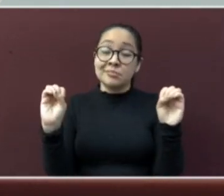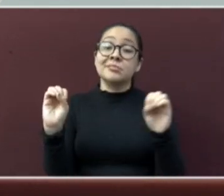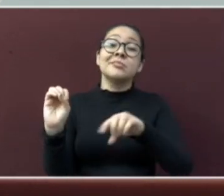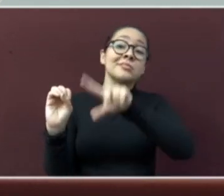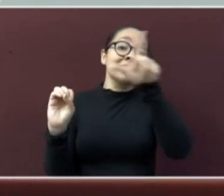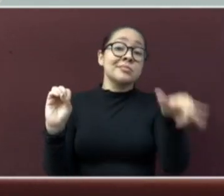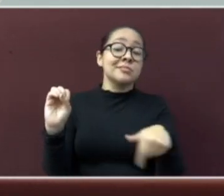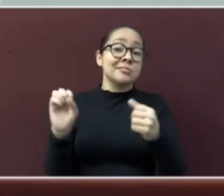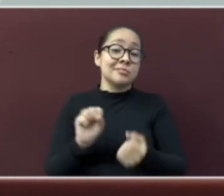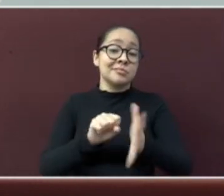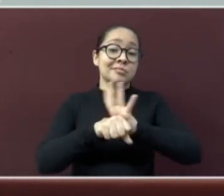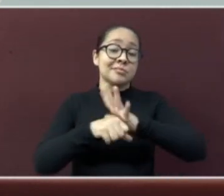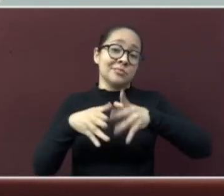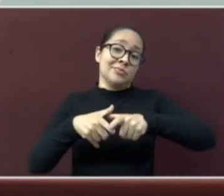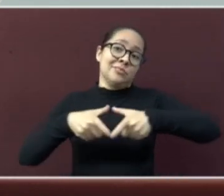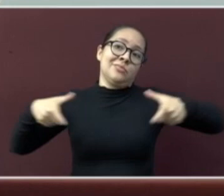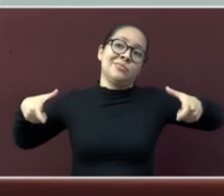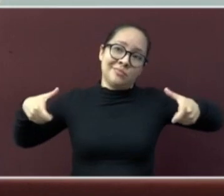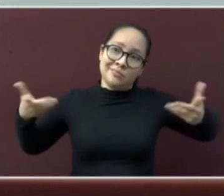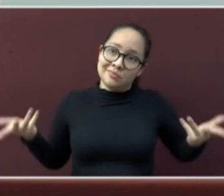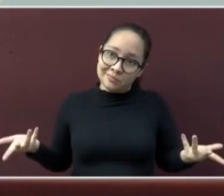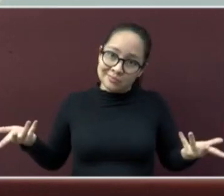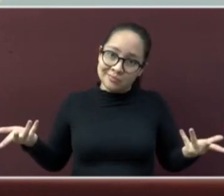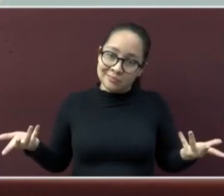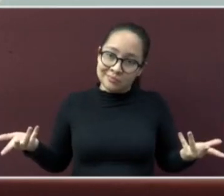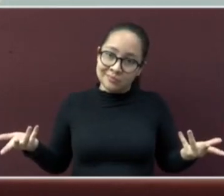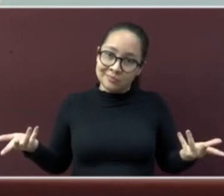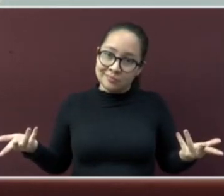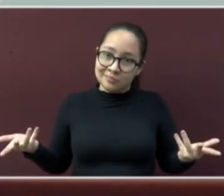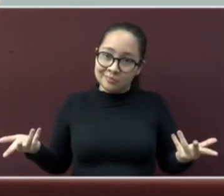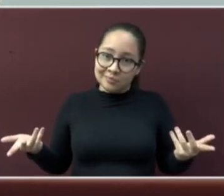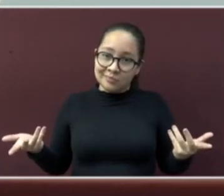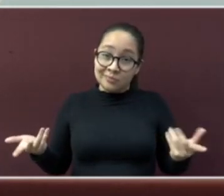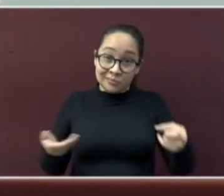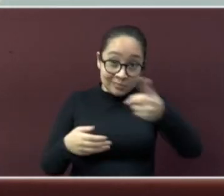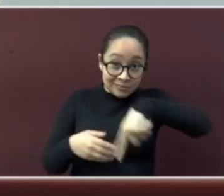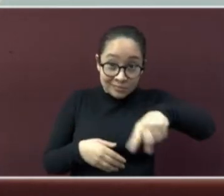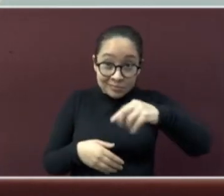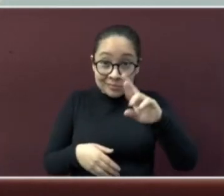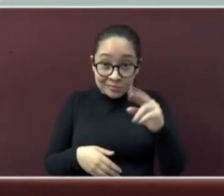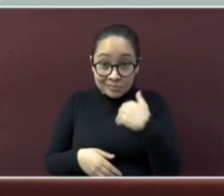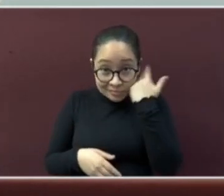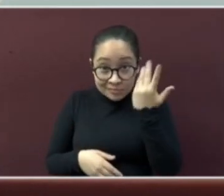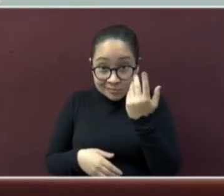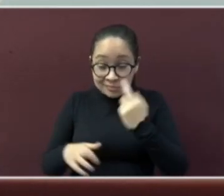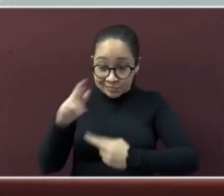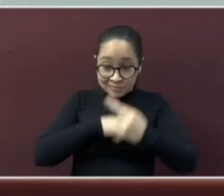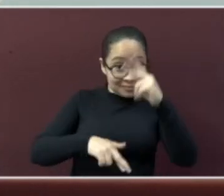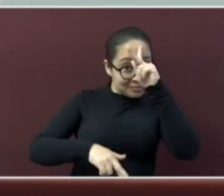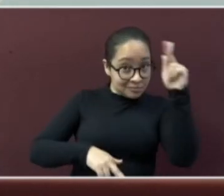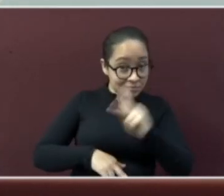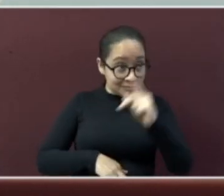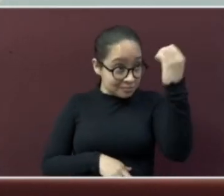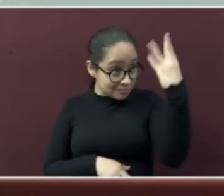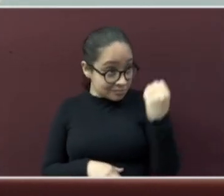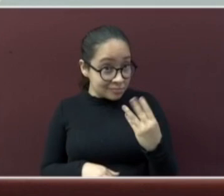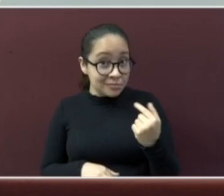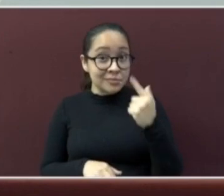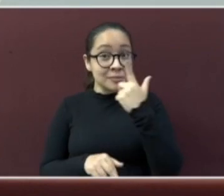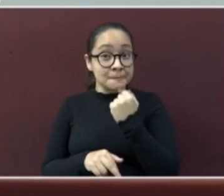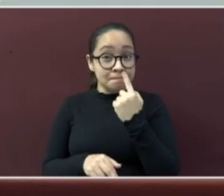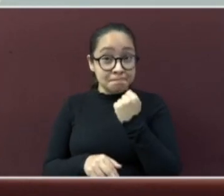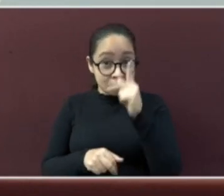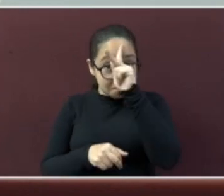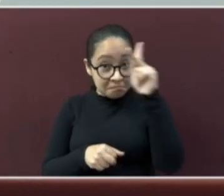contagios y nadie pero nadie quiere regresar a un semáforo rojo de riesgo máximo